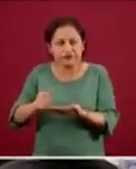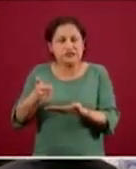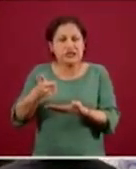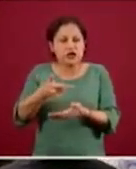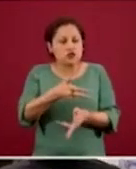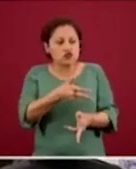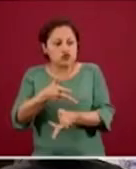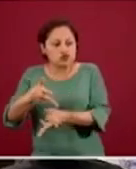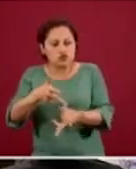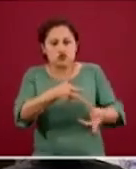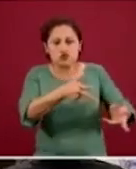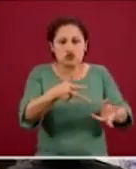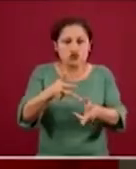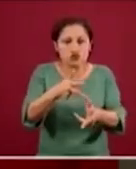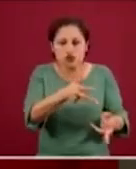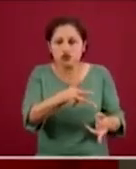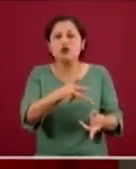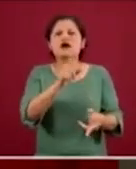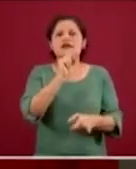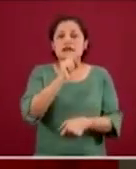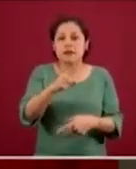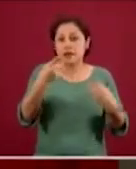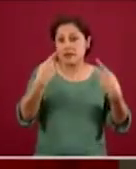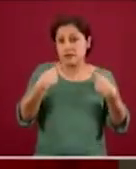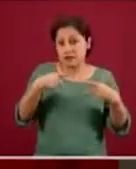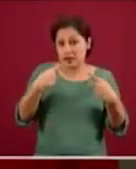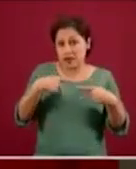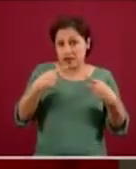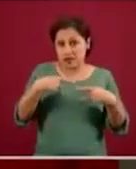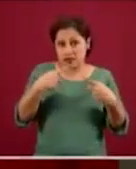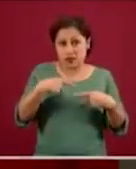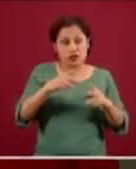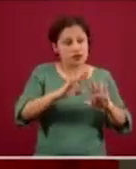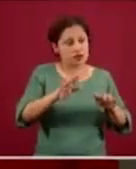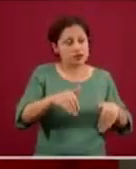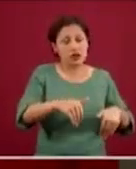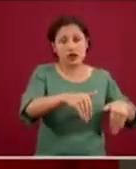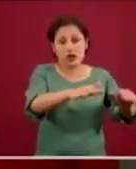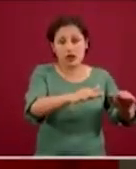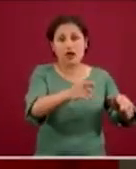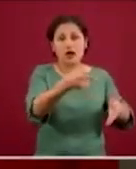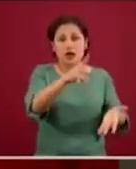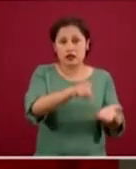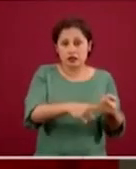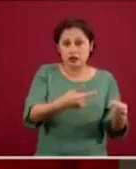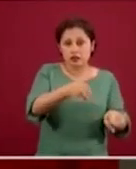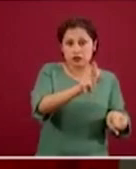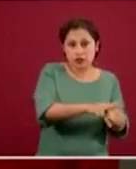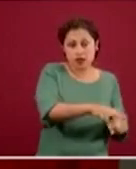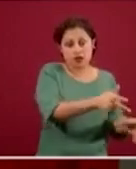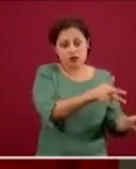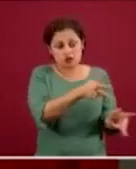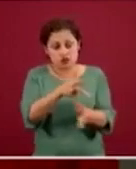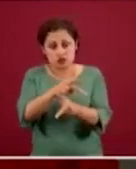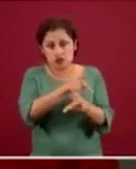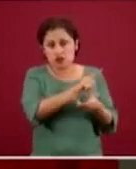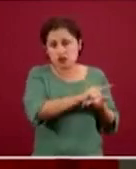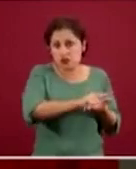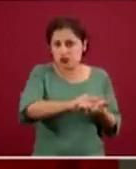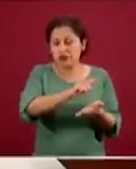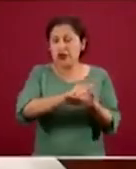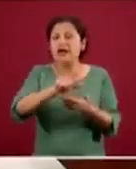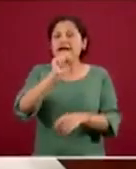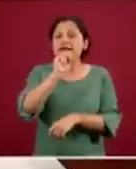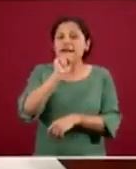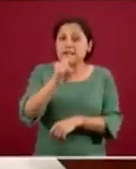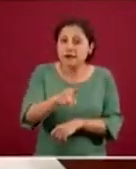hemos retirado al personal para hacer la sanitización se han estudiado los contactos que se van a casa esto ha provocado